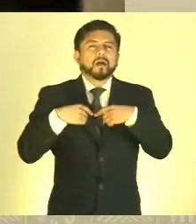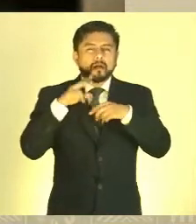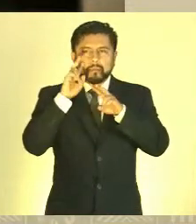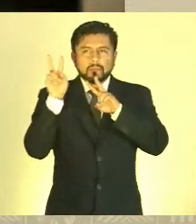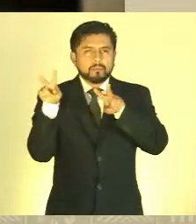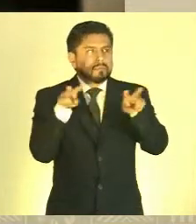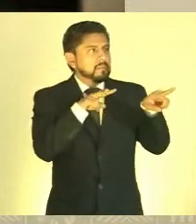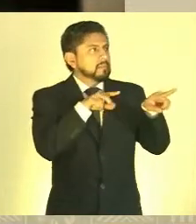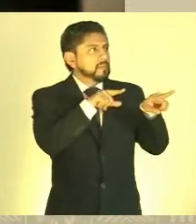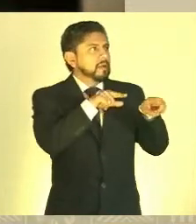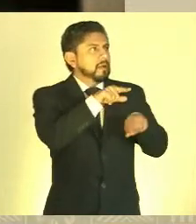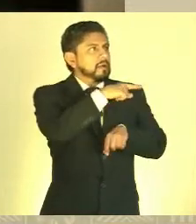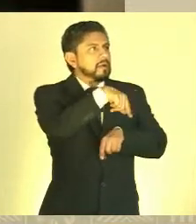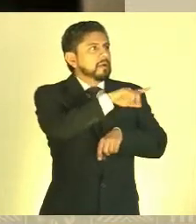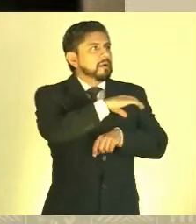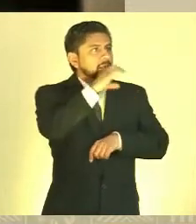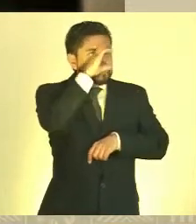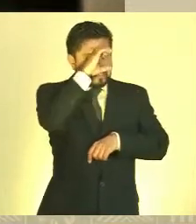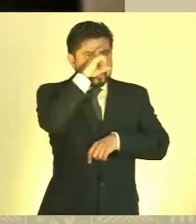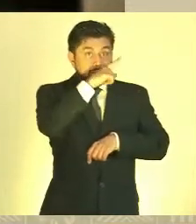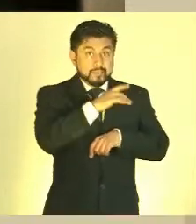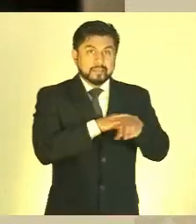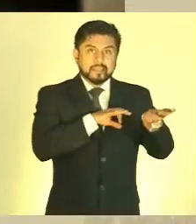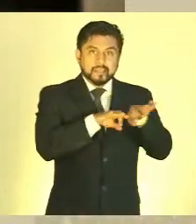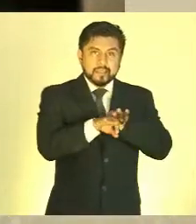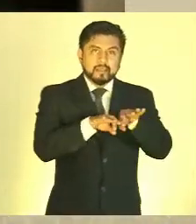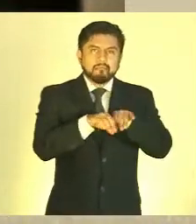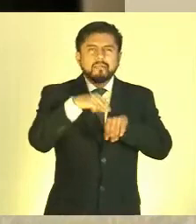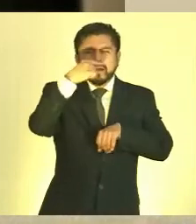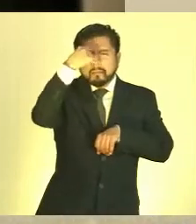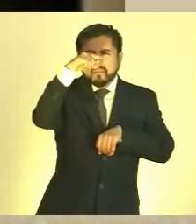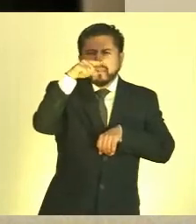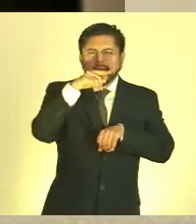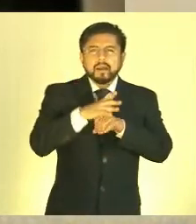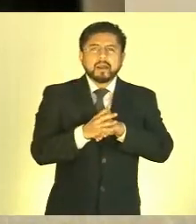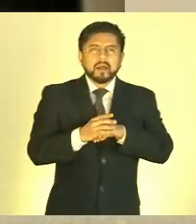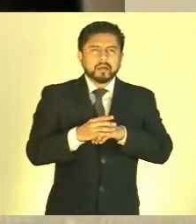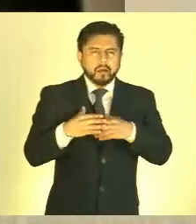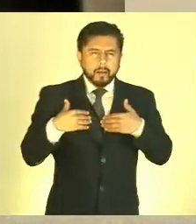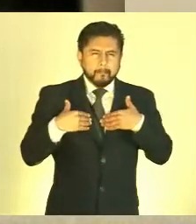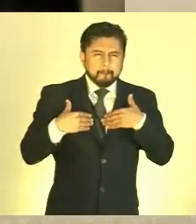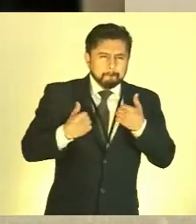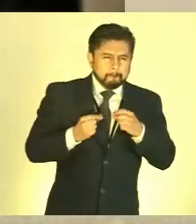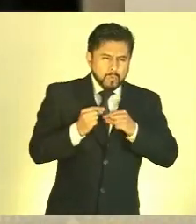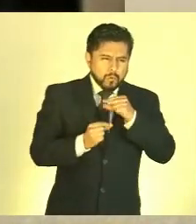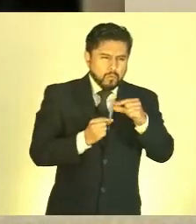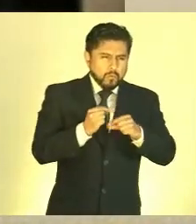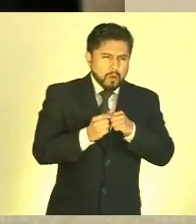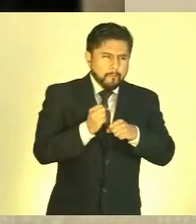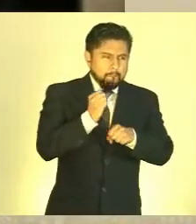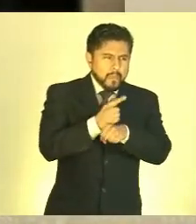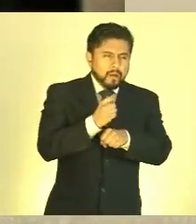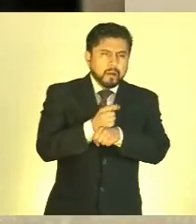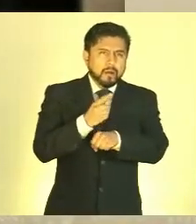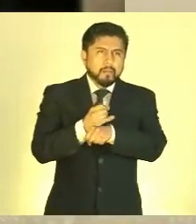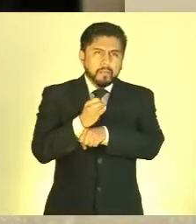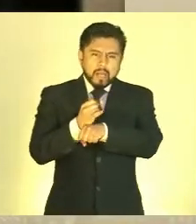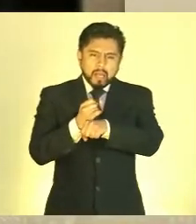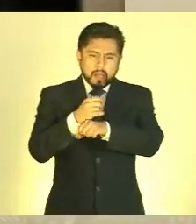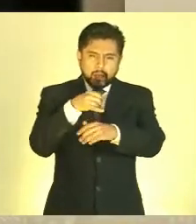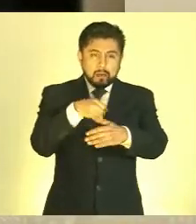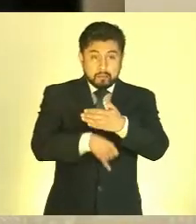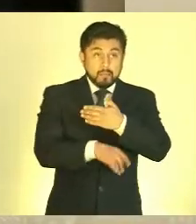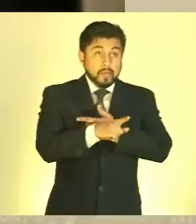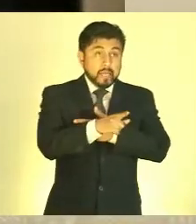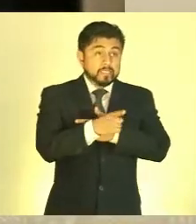ellos están trabajando para el saber, para el conocimiento, ¿no? Y que en eso hay mucha pasión, mucha